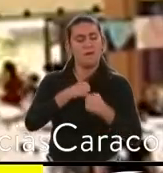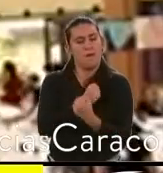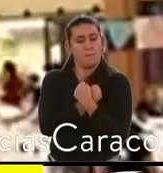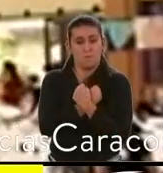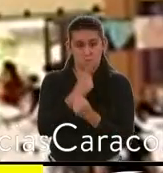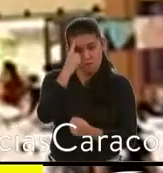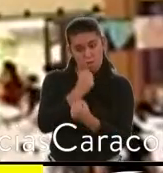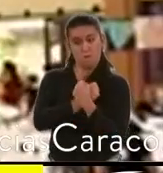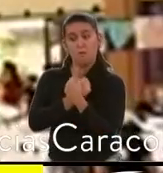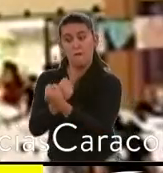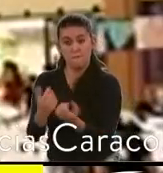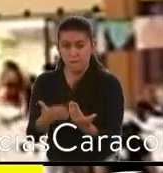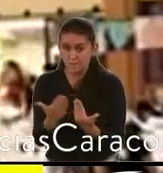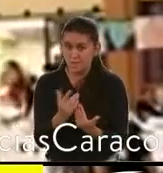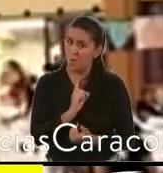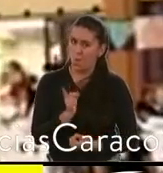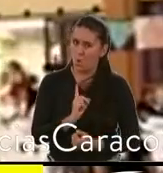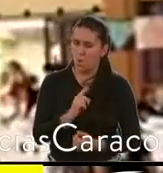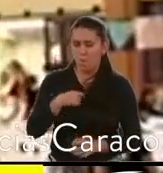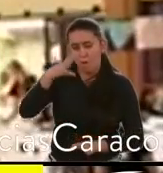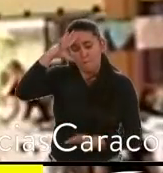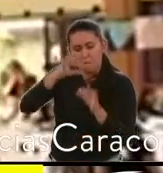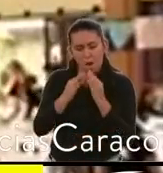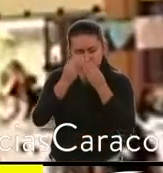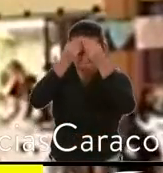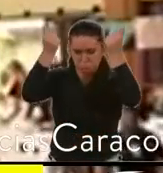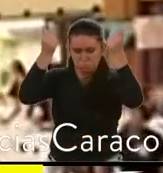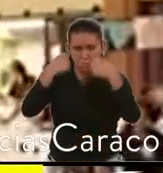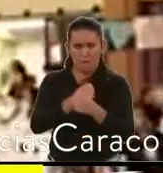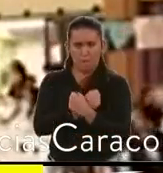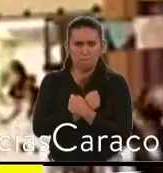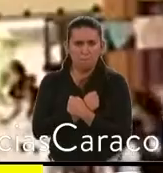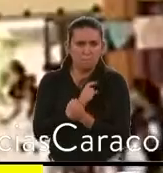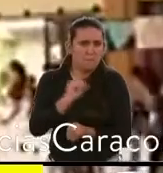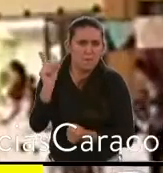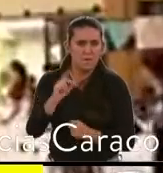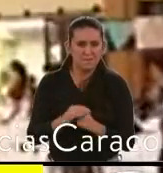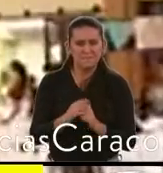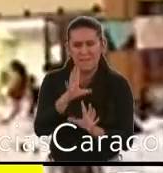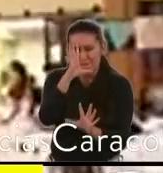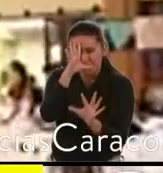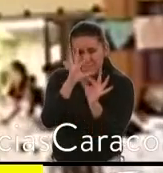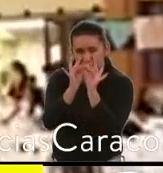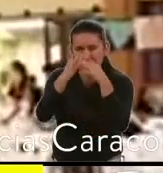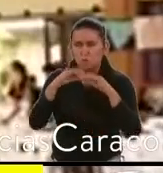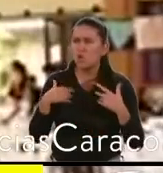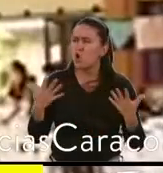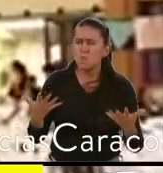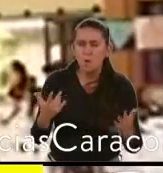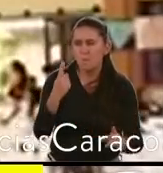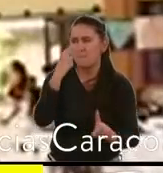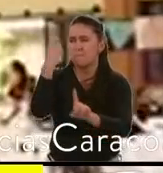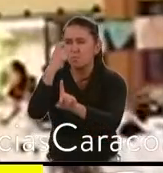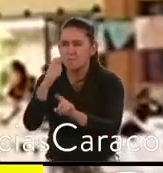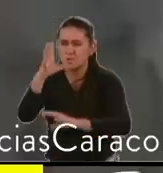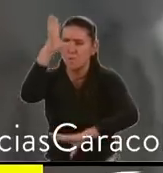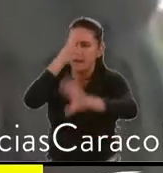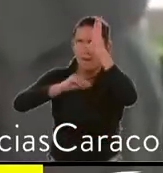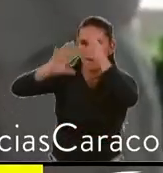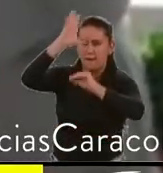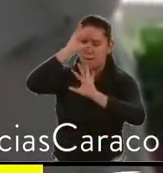fácil. Pero si la fe cada vez se solicita, se busca, se alimenta, esta a su